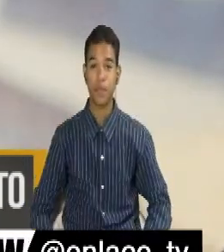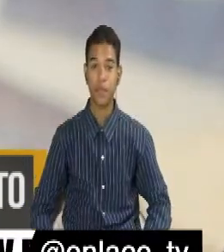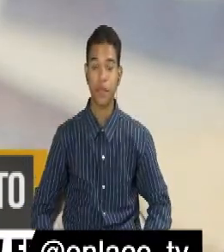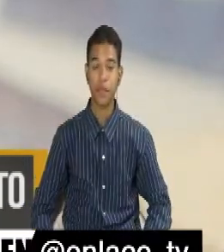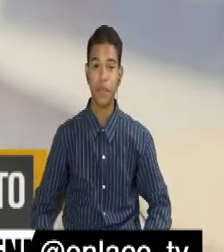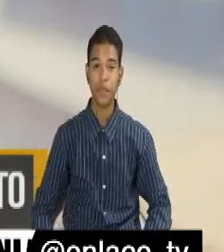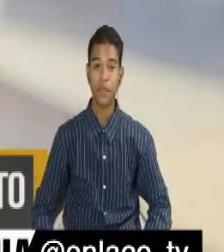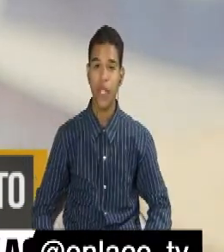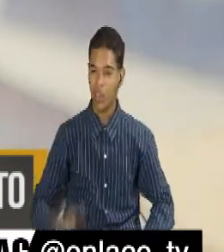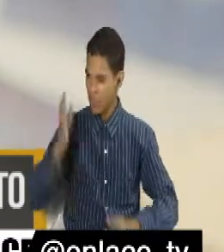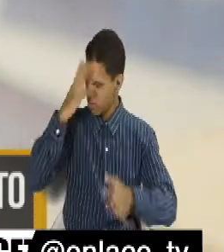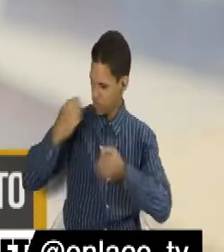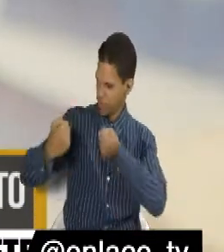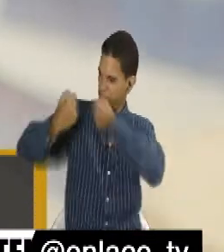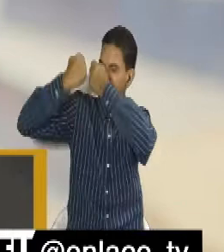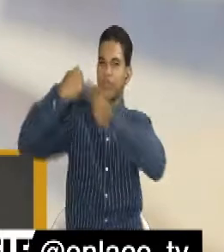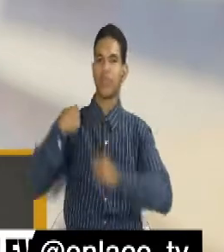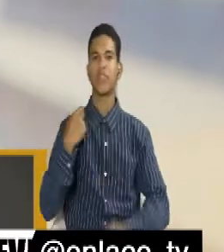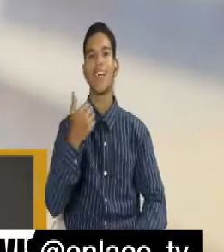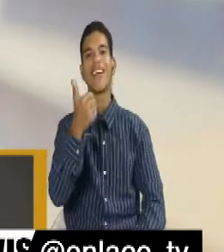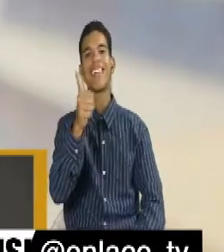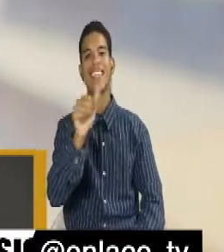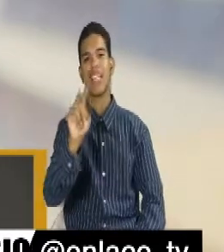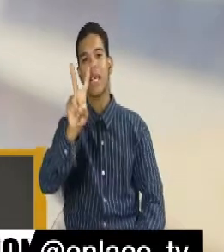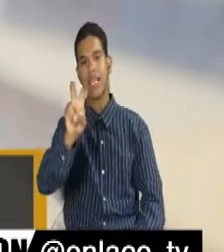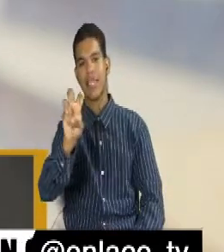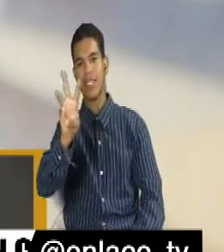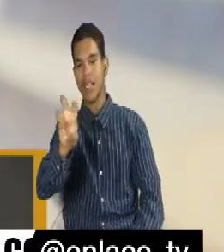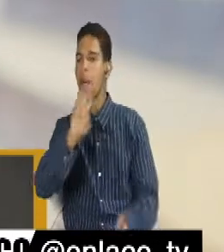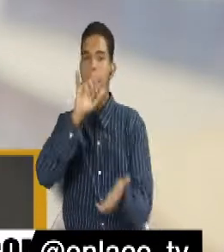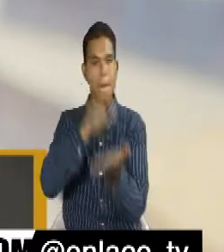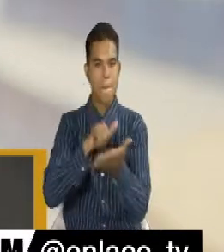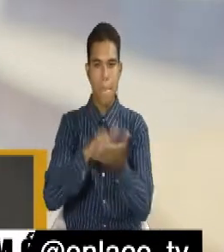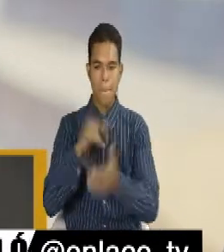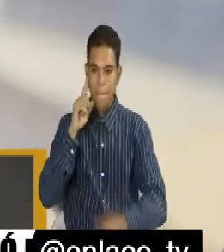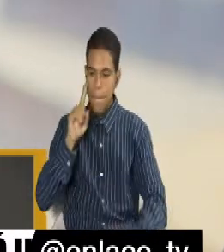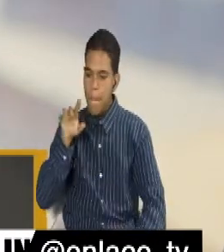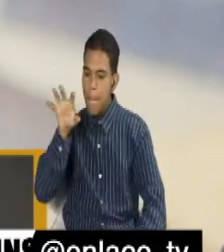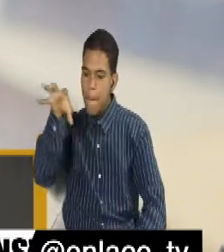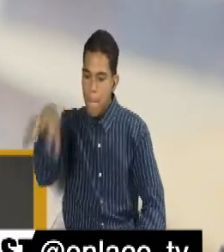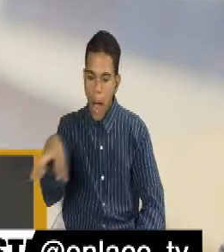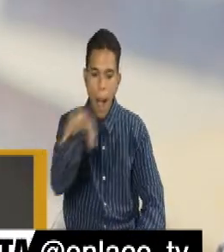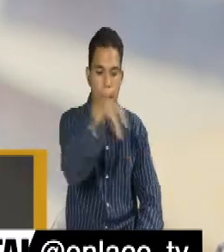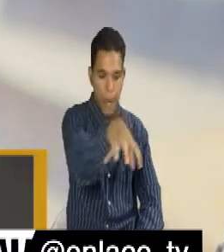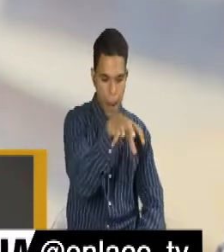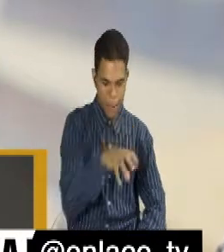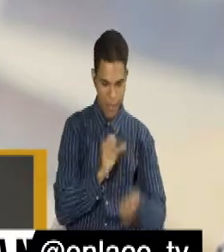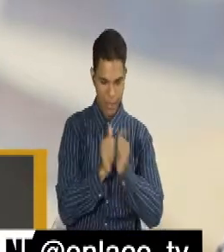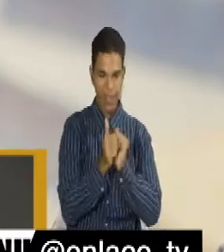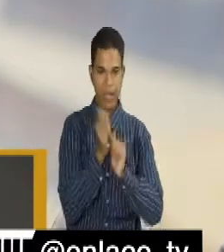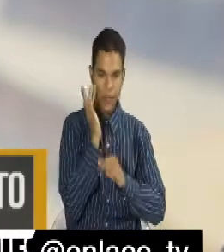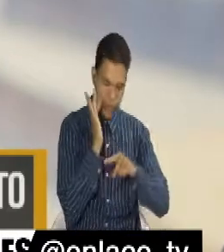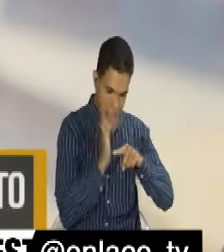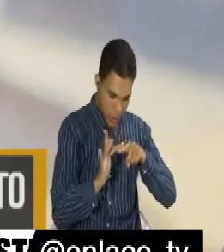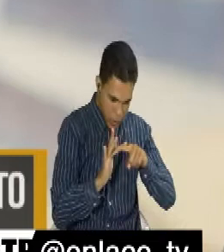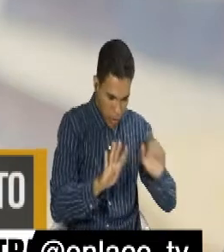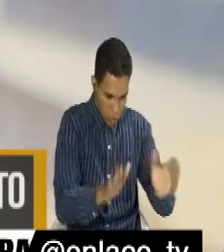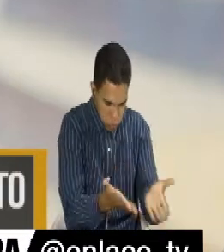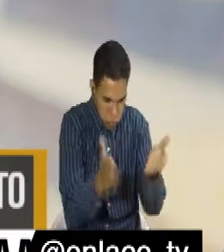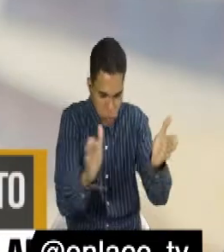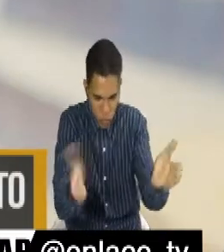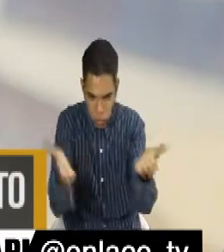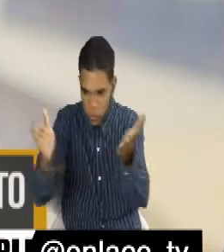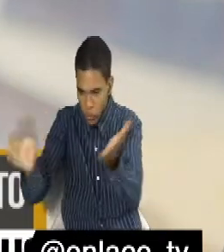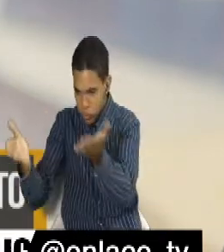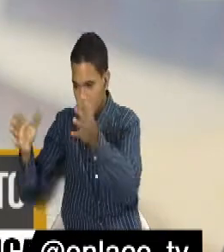el 1078, que es el mismo con el que se han intervenido los demás escenarios deportivos de acá de la ciudad. Pero hay que resaltar que este